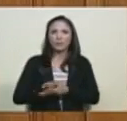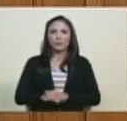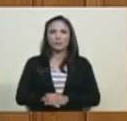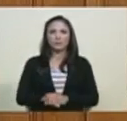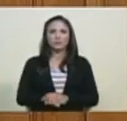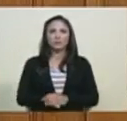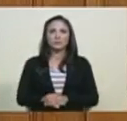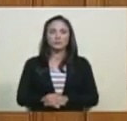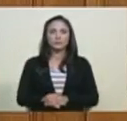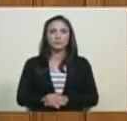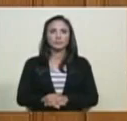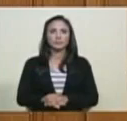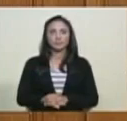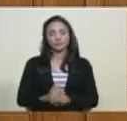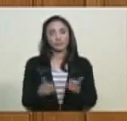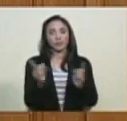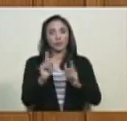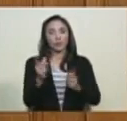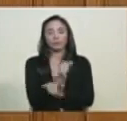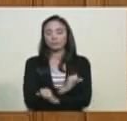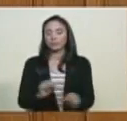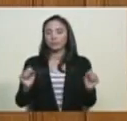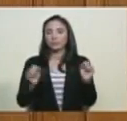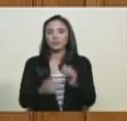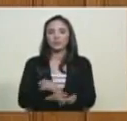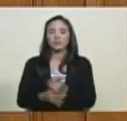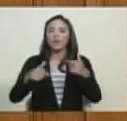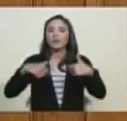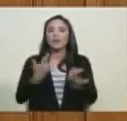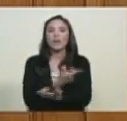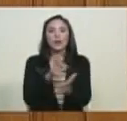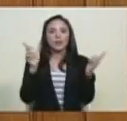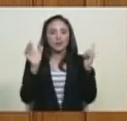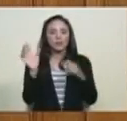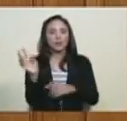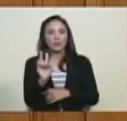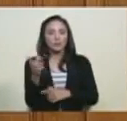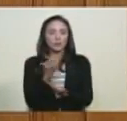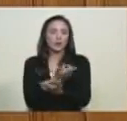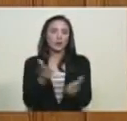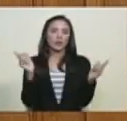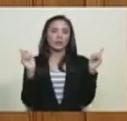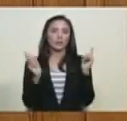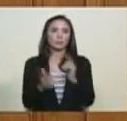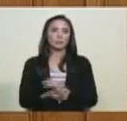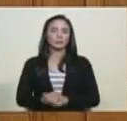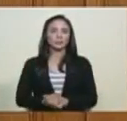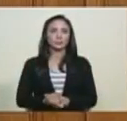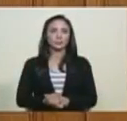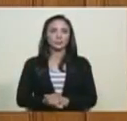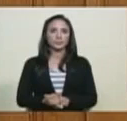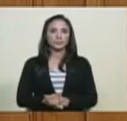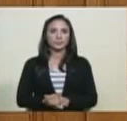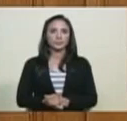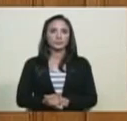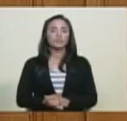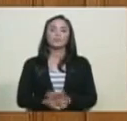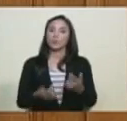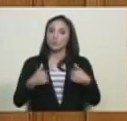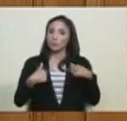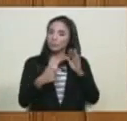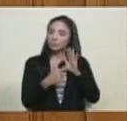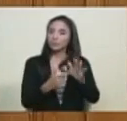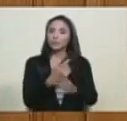No lo permitamos. No lo permitamos. si de algo debe servir este